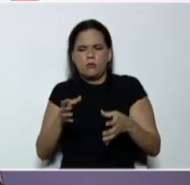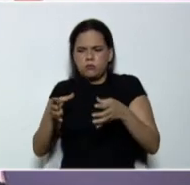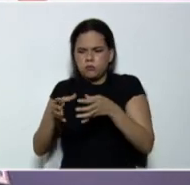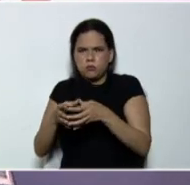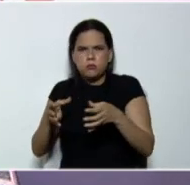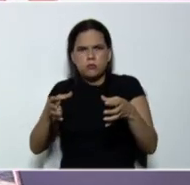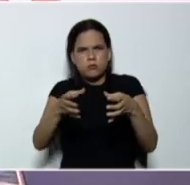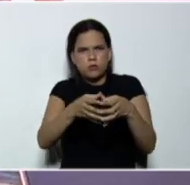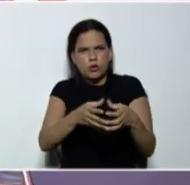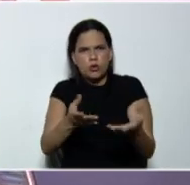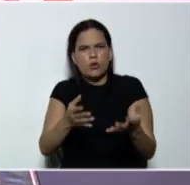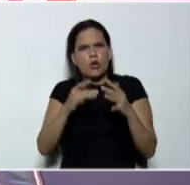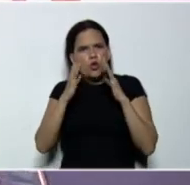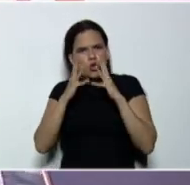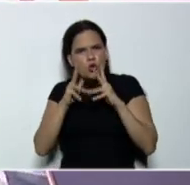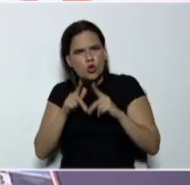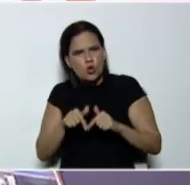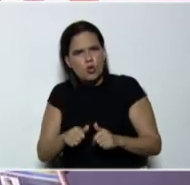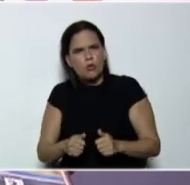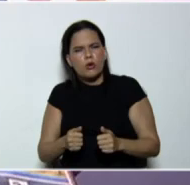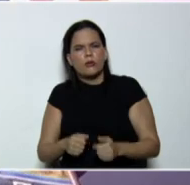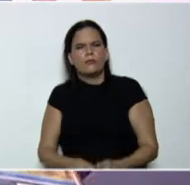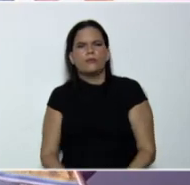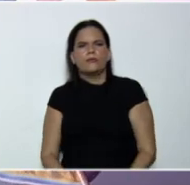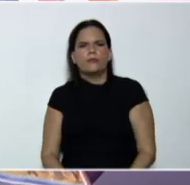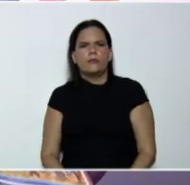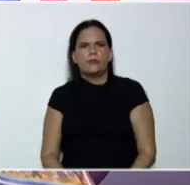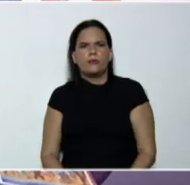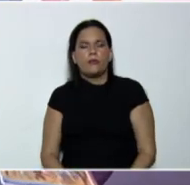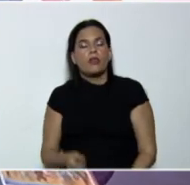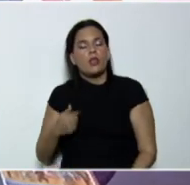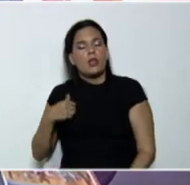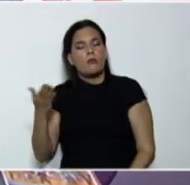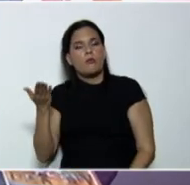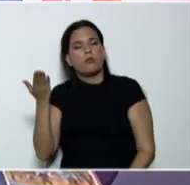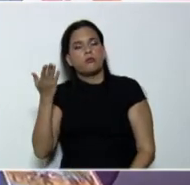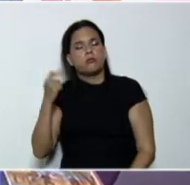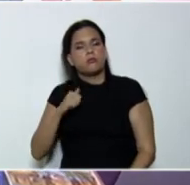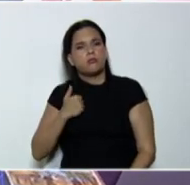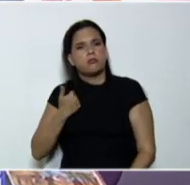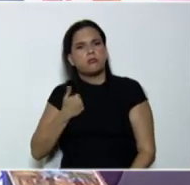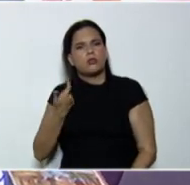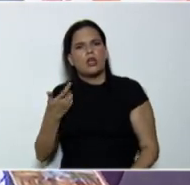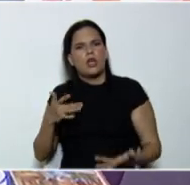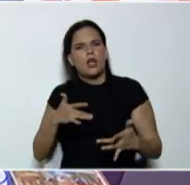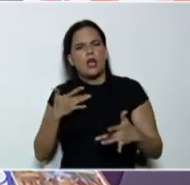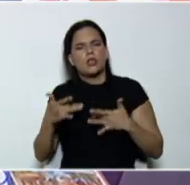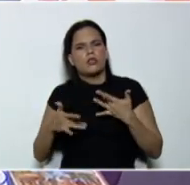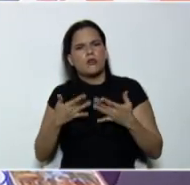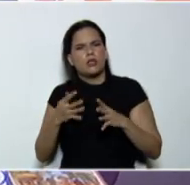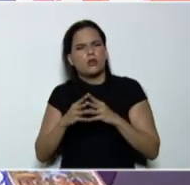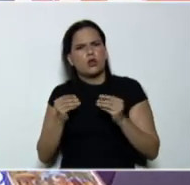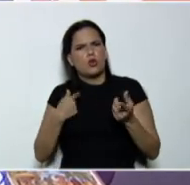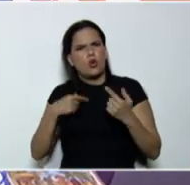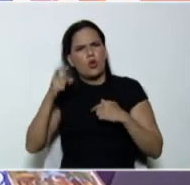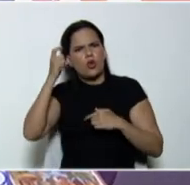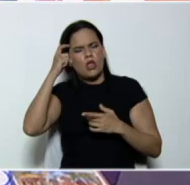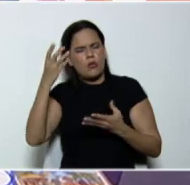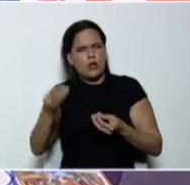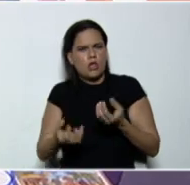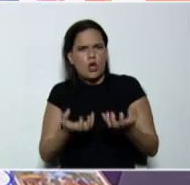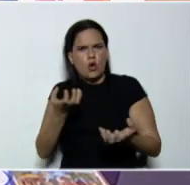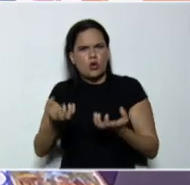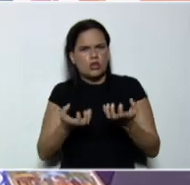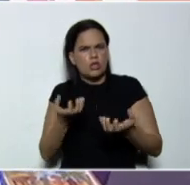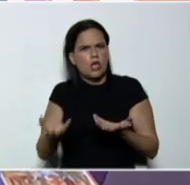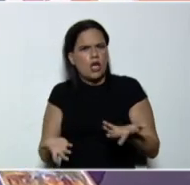con respecto al número, con respecto a contar. Importante aprovechar las actividades durante el día a día, cuando está cocinando,